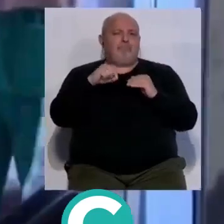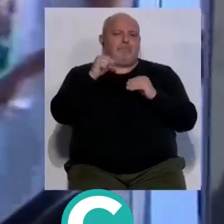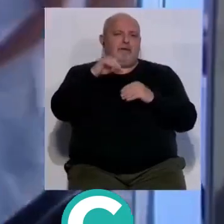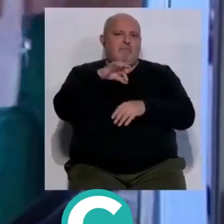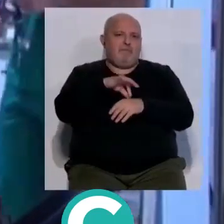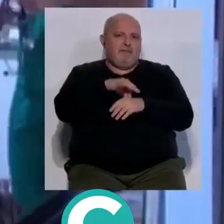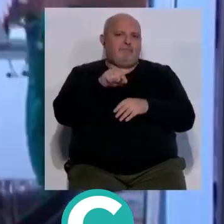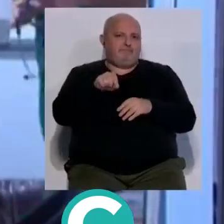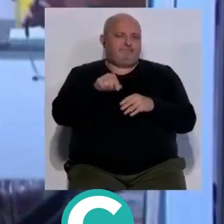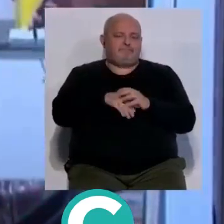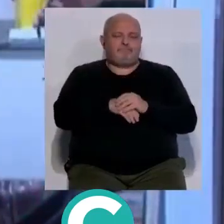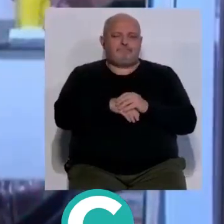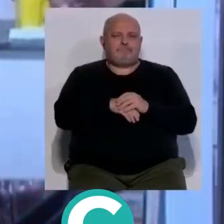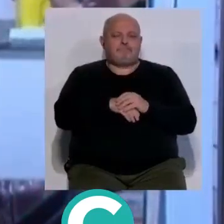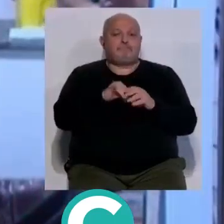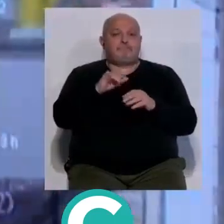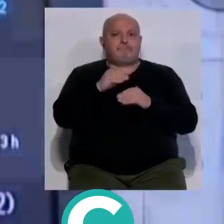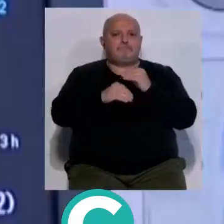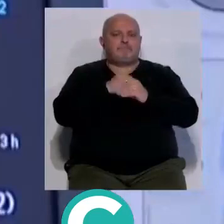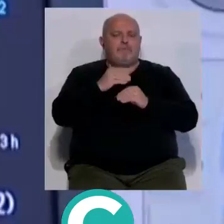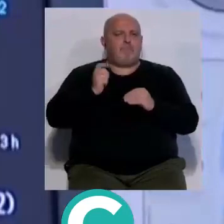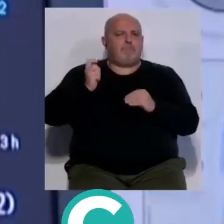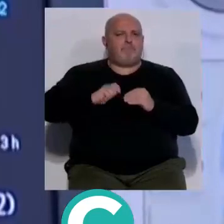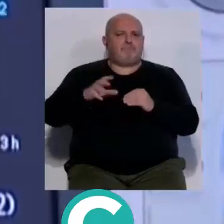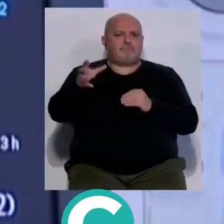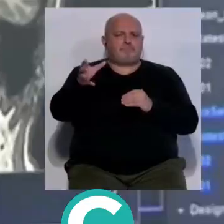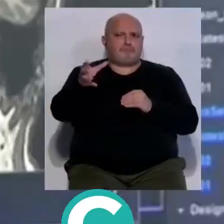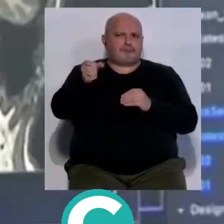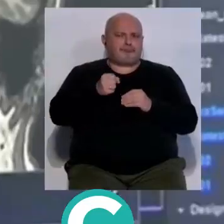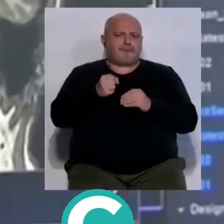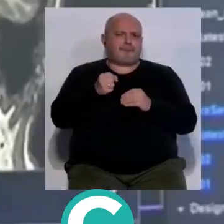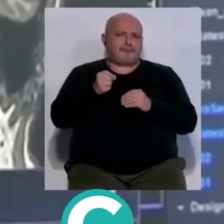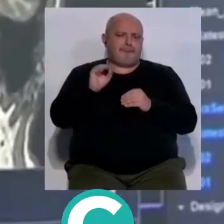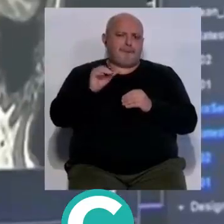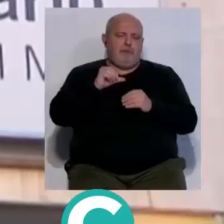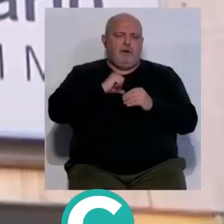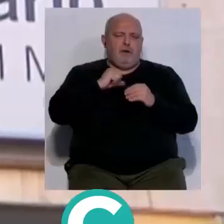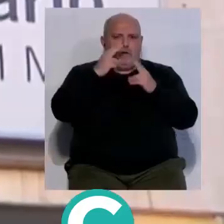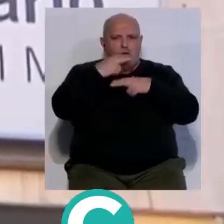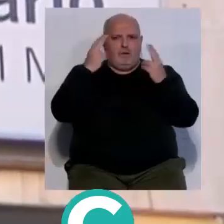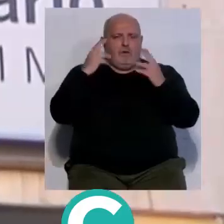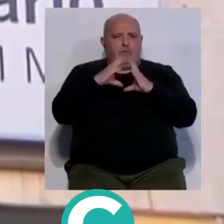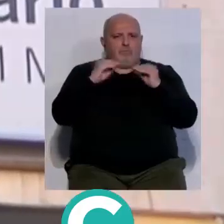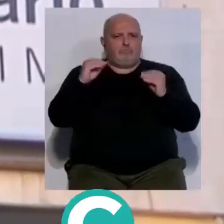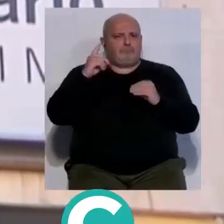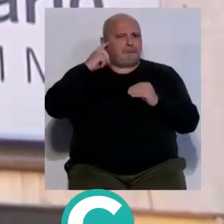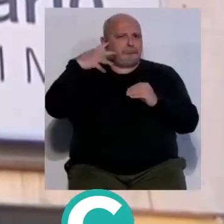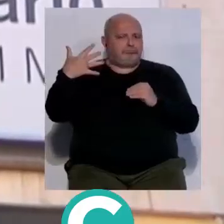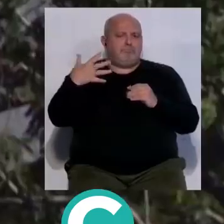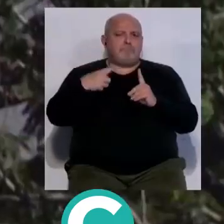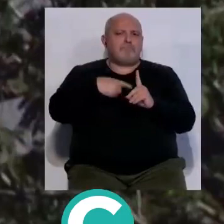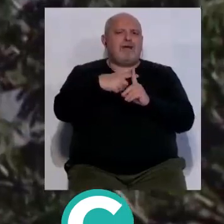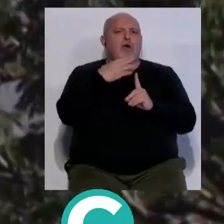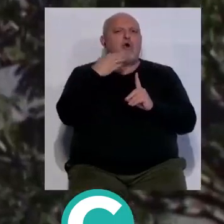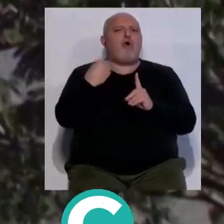enfermedades neurológicas, contando para ello con profesionales de referencia de la sanidad pública andaluza, a los que se sumarán